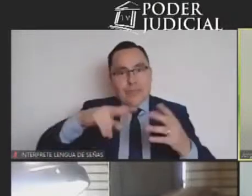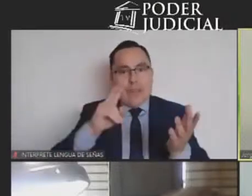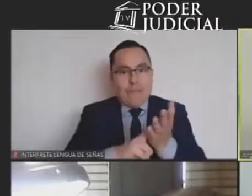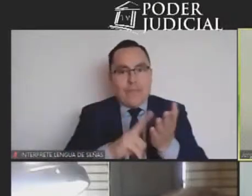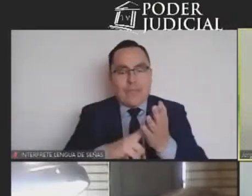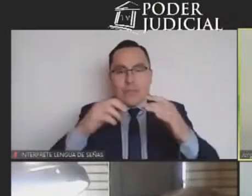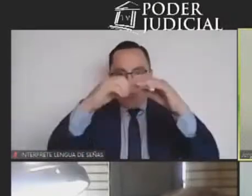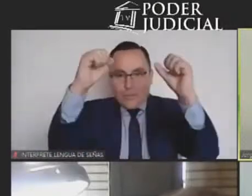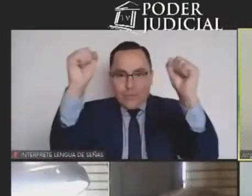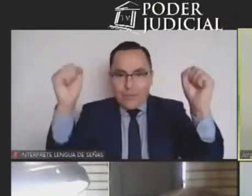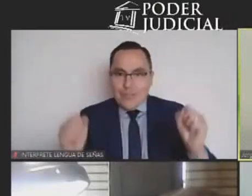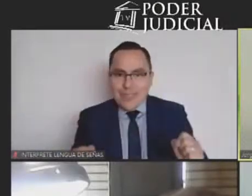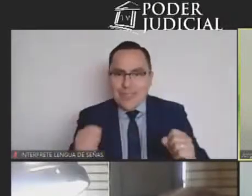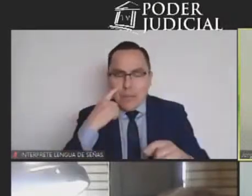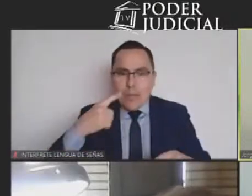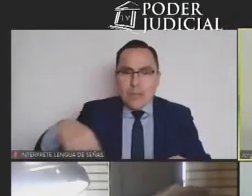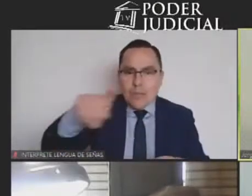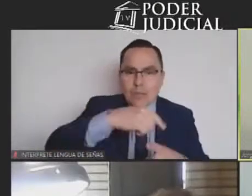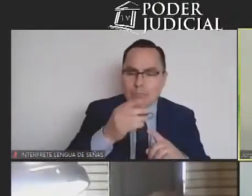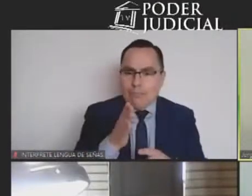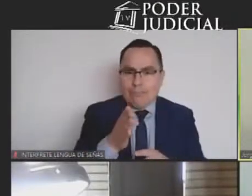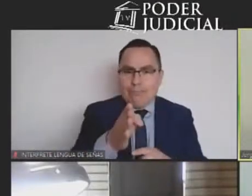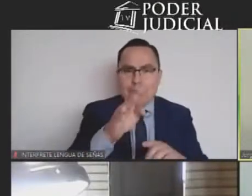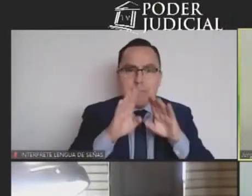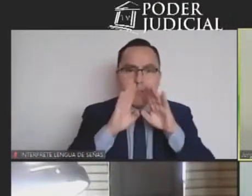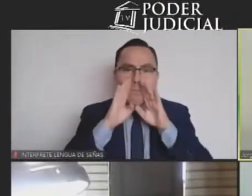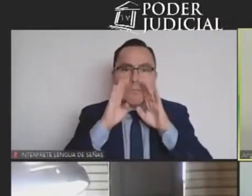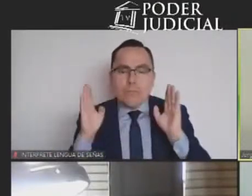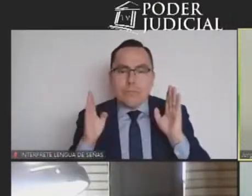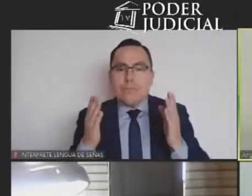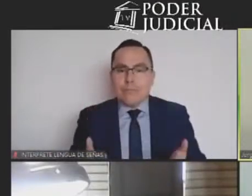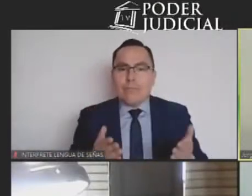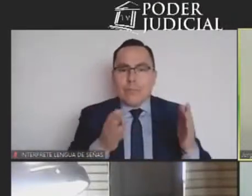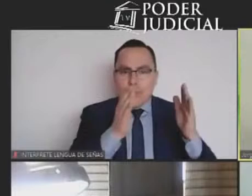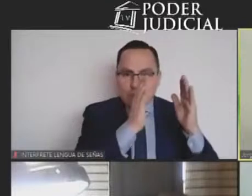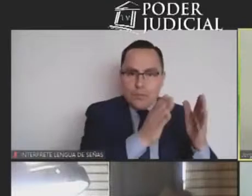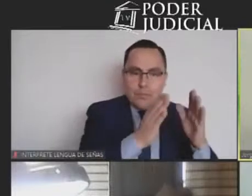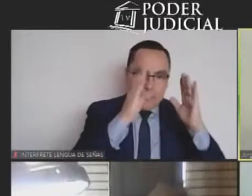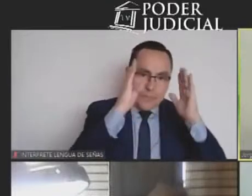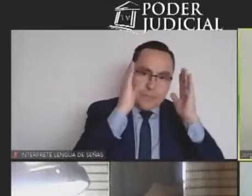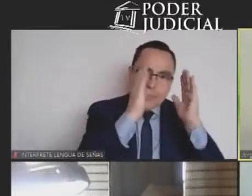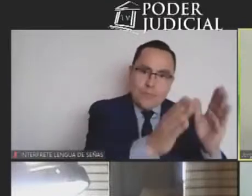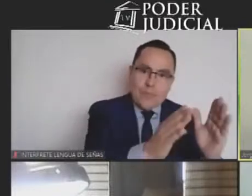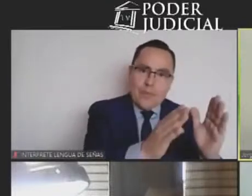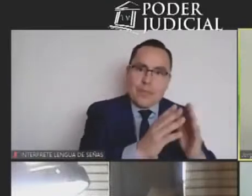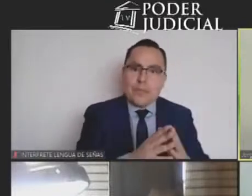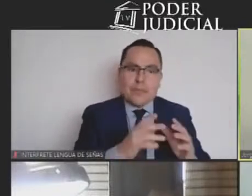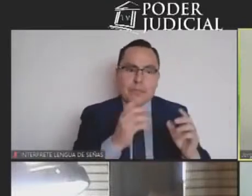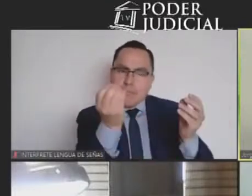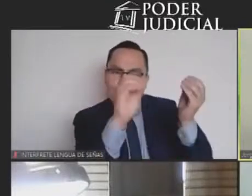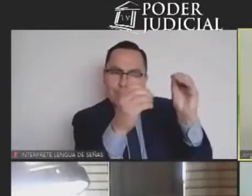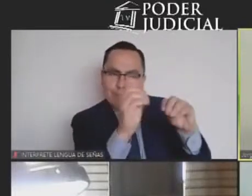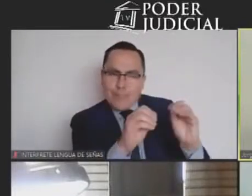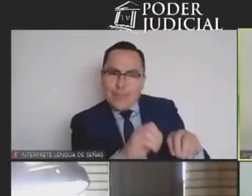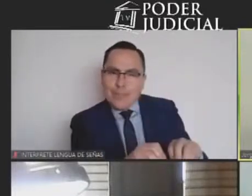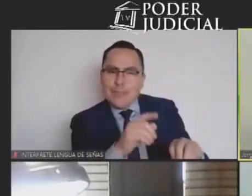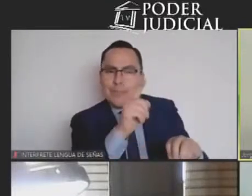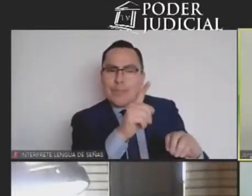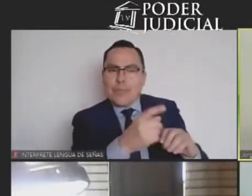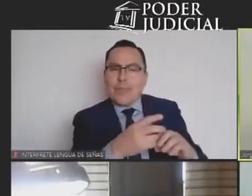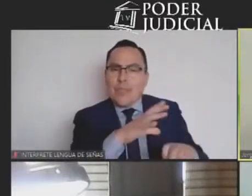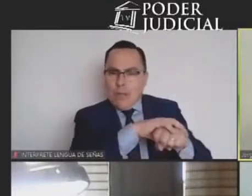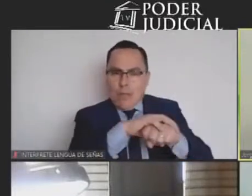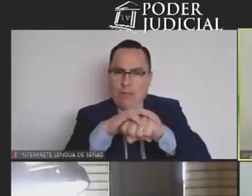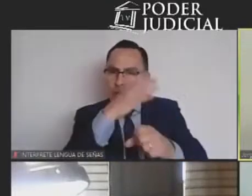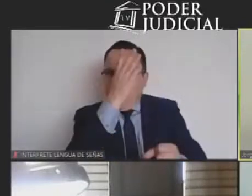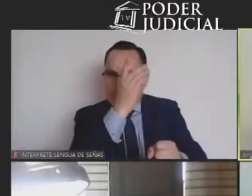sistema de conductas, sistema que contempla no solo la descripción de ciertas obligaciones